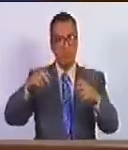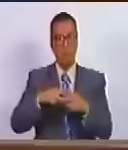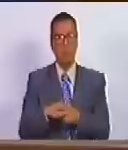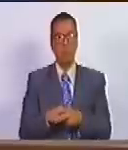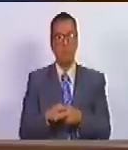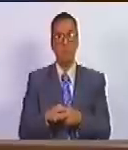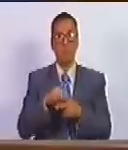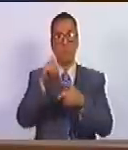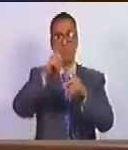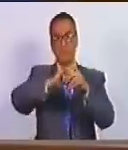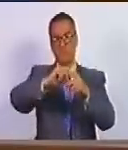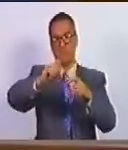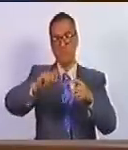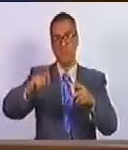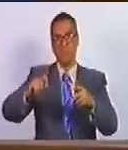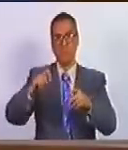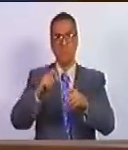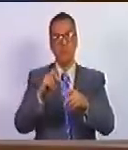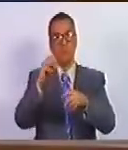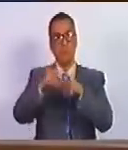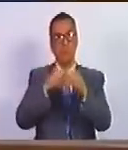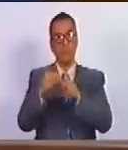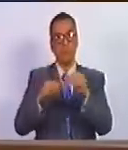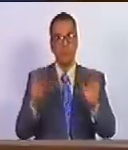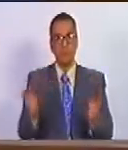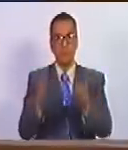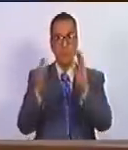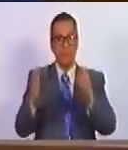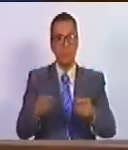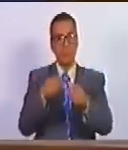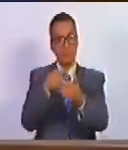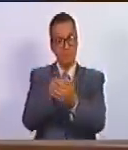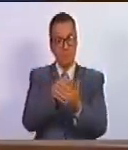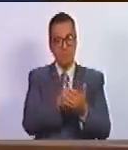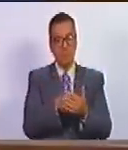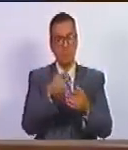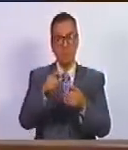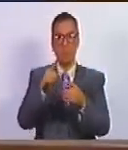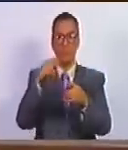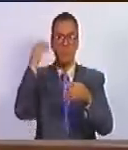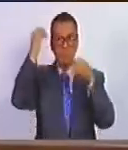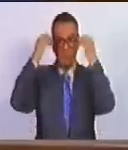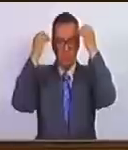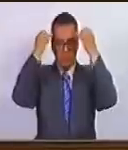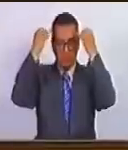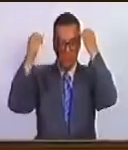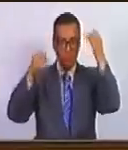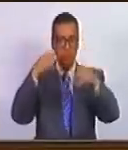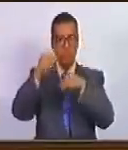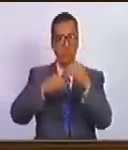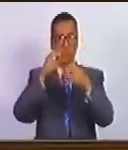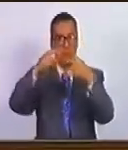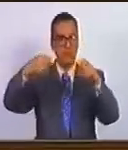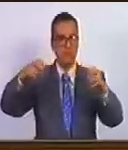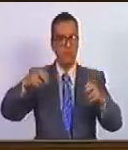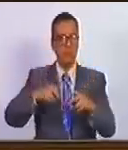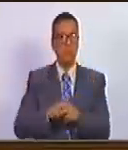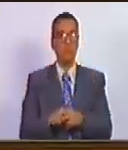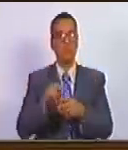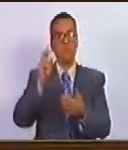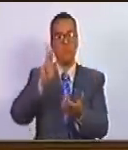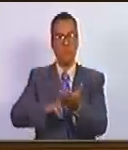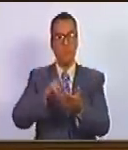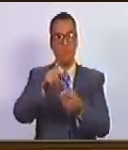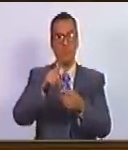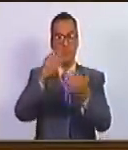términos. Epígrafe: estímulo a los emprendimientos. Es todo, ciudadano presidente. En consideración el epígrafe.